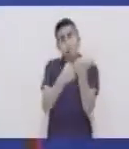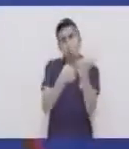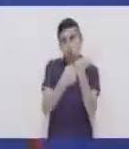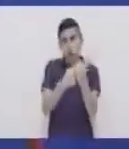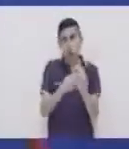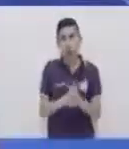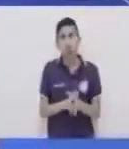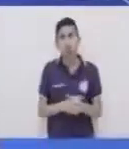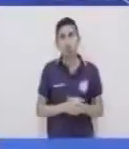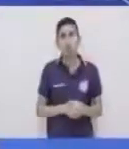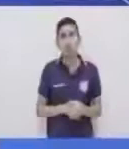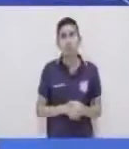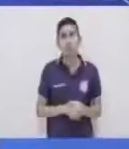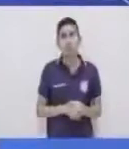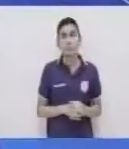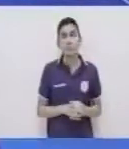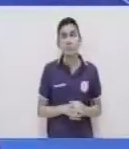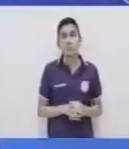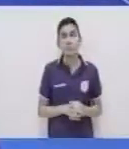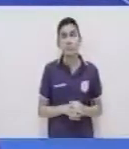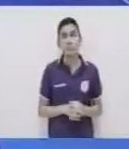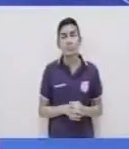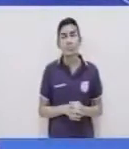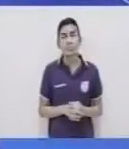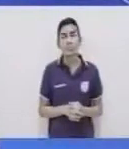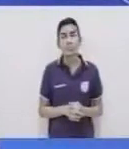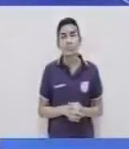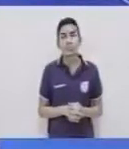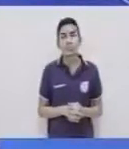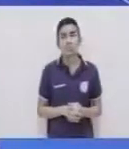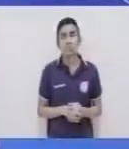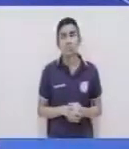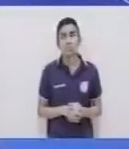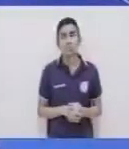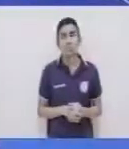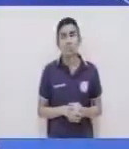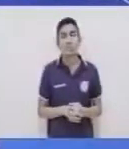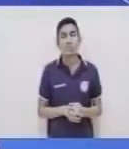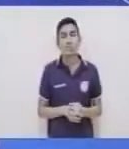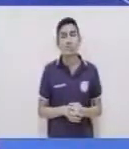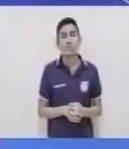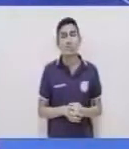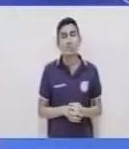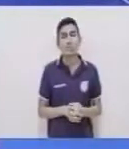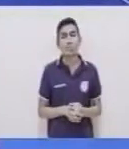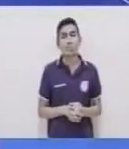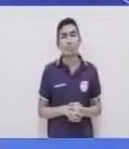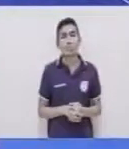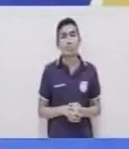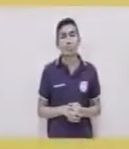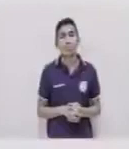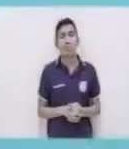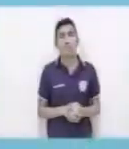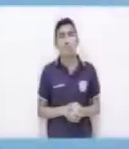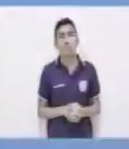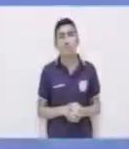ok, voy atrás, vamos a hacer, giro aquí.